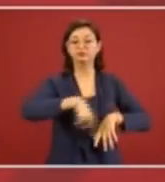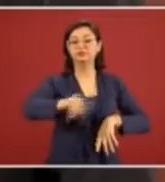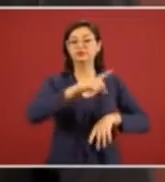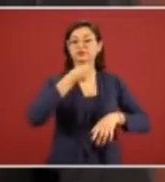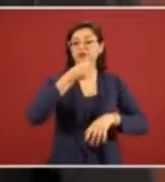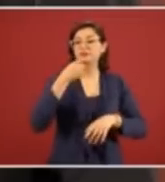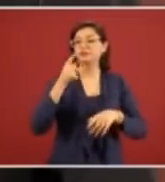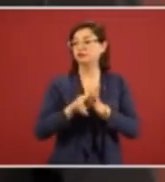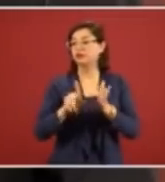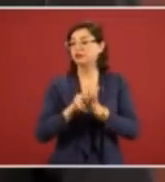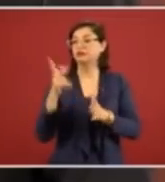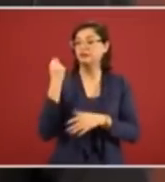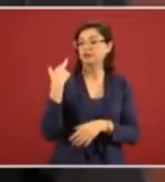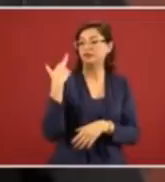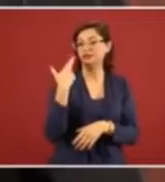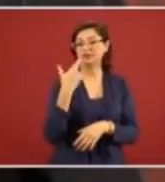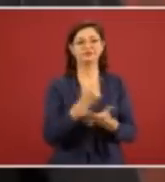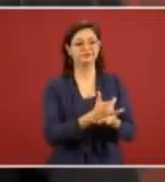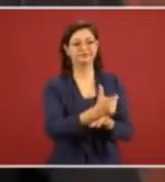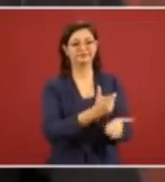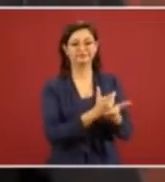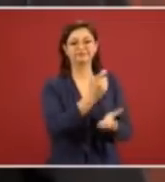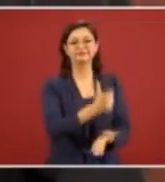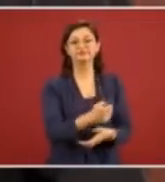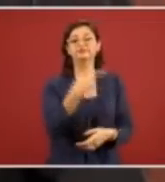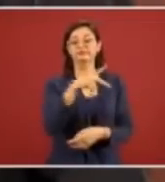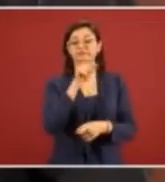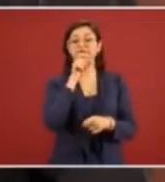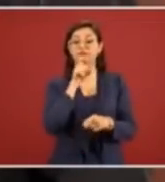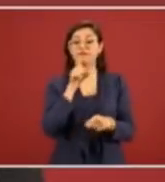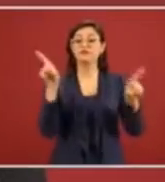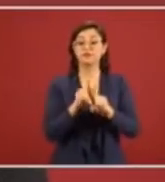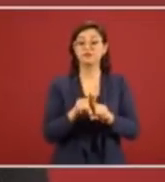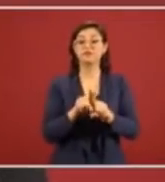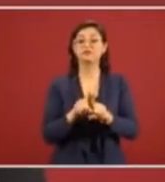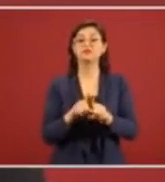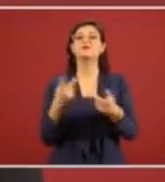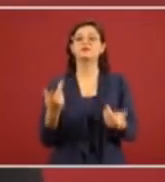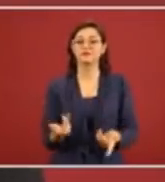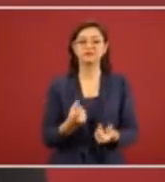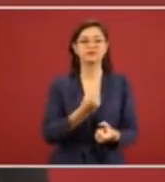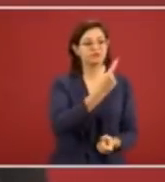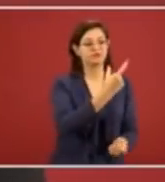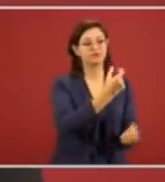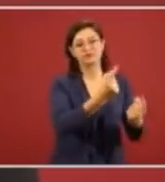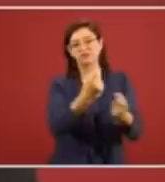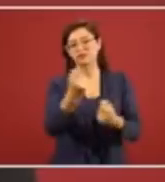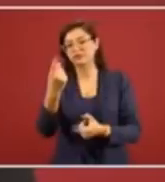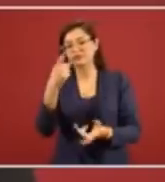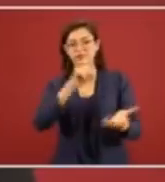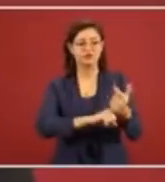sino recibían del gobierno recursos, columnistas,